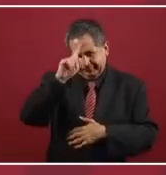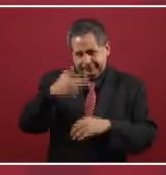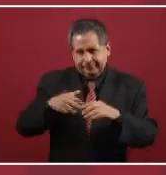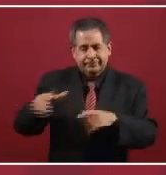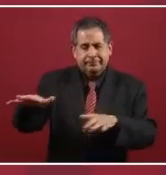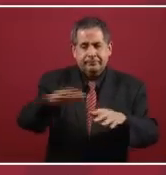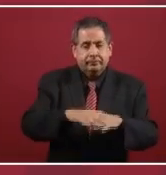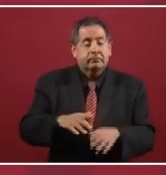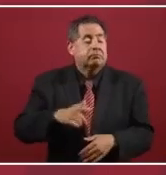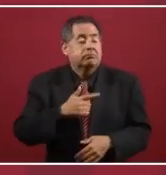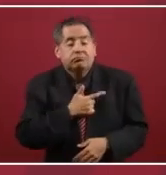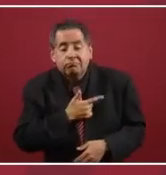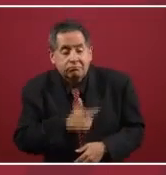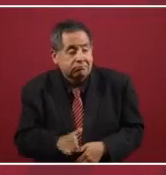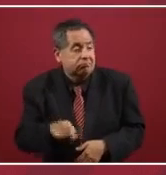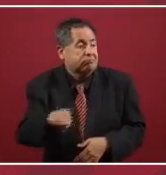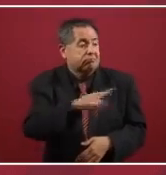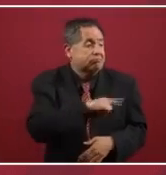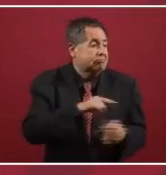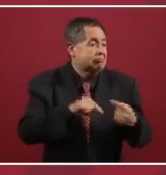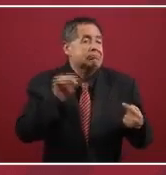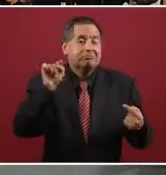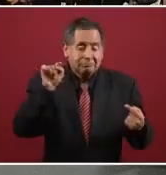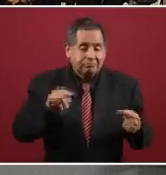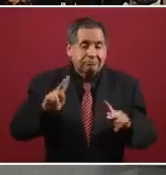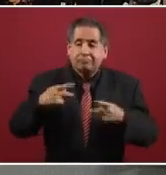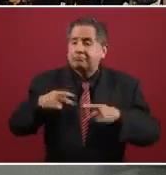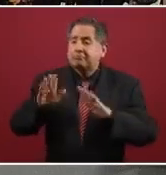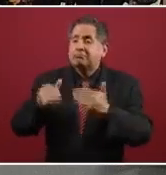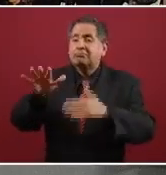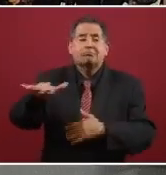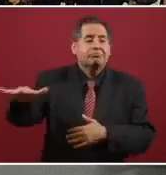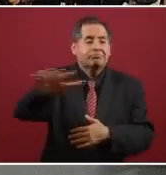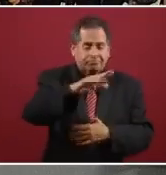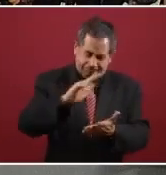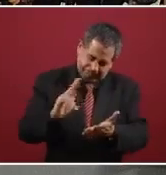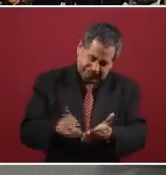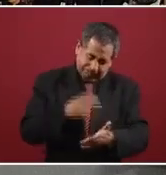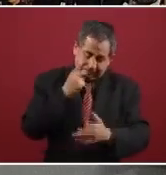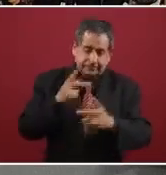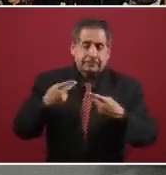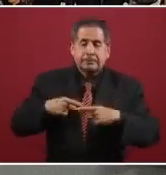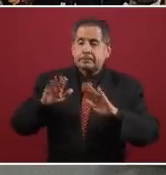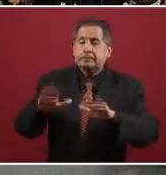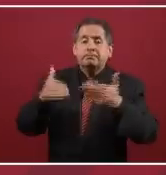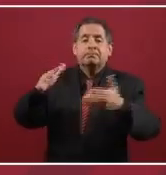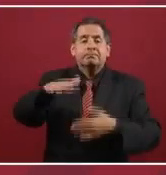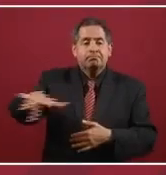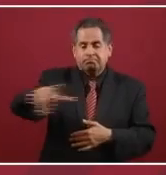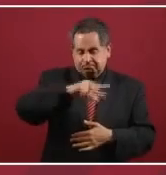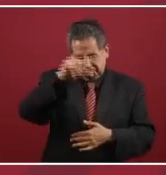aunque no les guste a mis adversarios. Lo repito, el pueblo sabio,